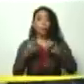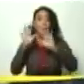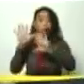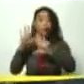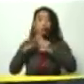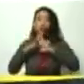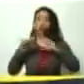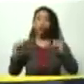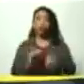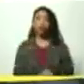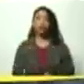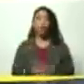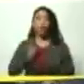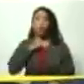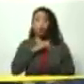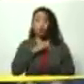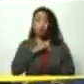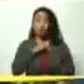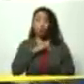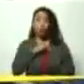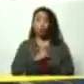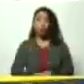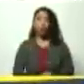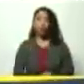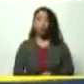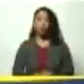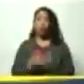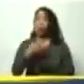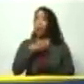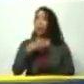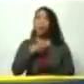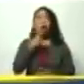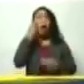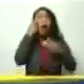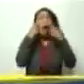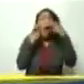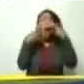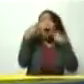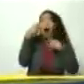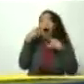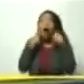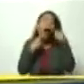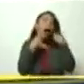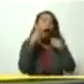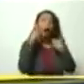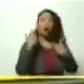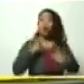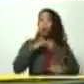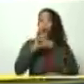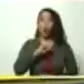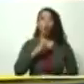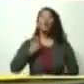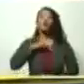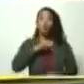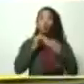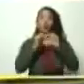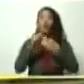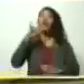nosotros no nos pusimos a lloriquear hicimos la denuncia la seguimos haciendo